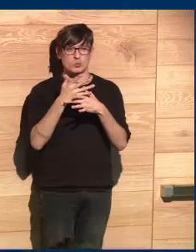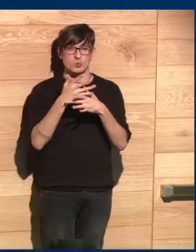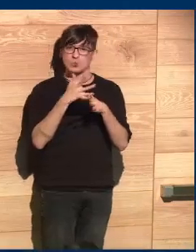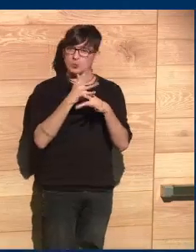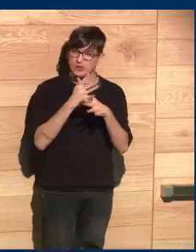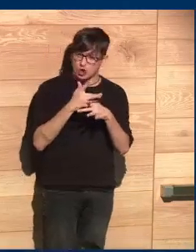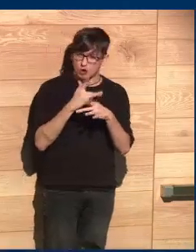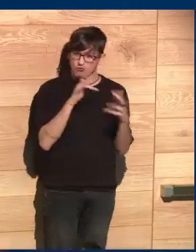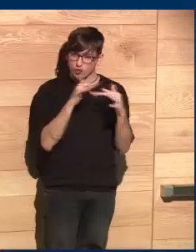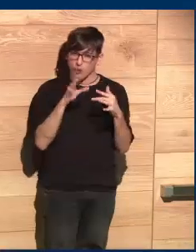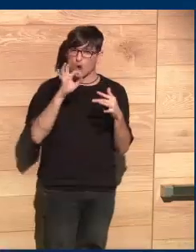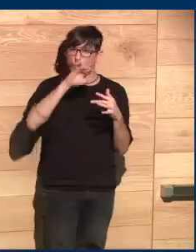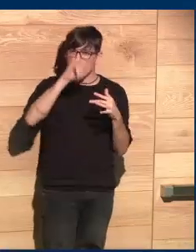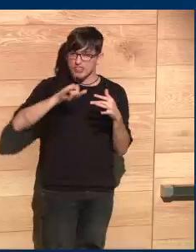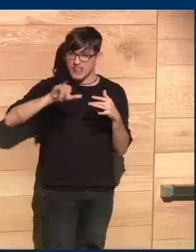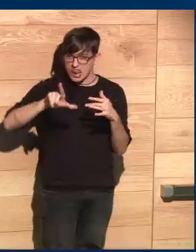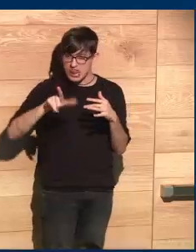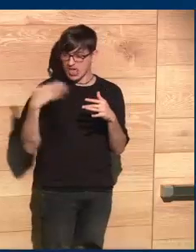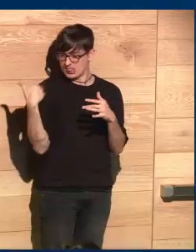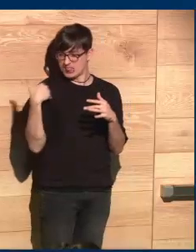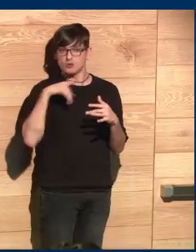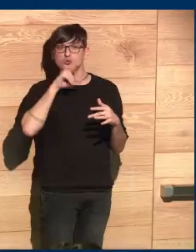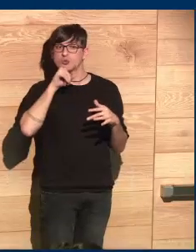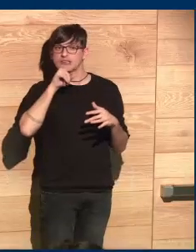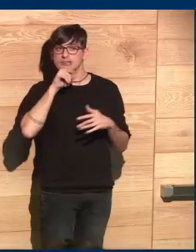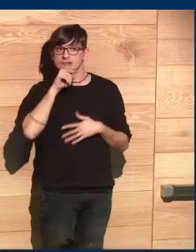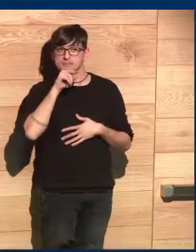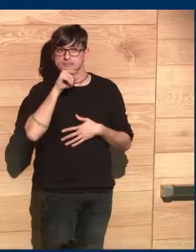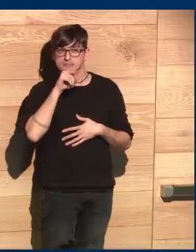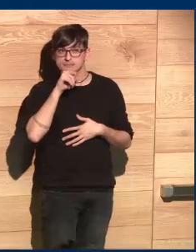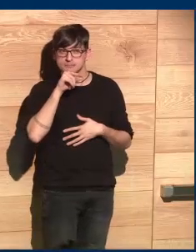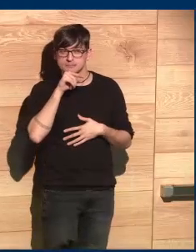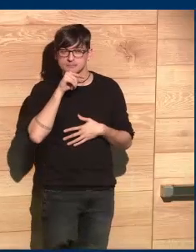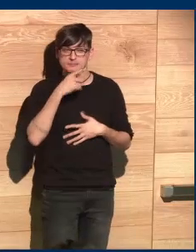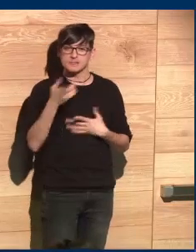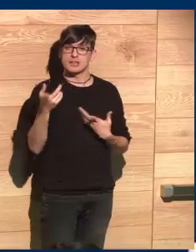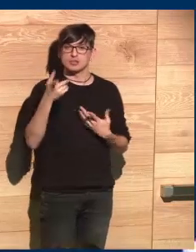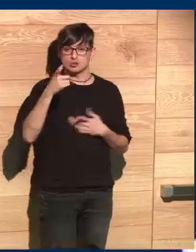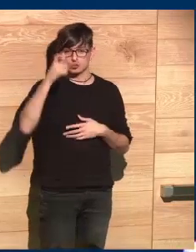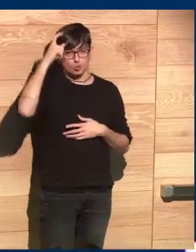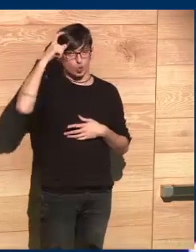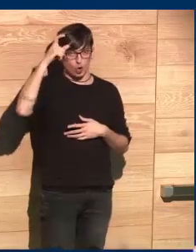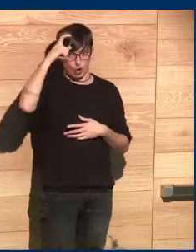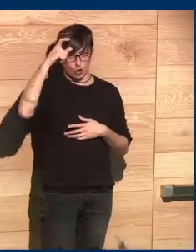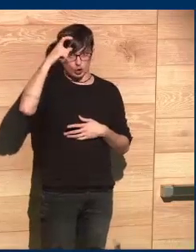en el Arsenal. Escribió hace poco un tuit apoyando a los uigures en turco, además.